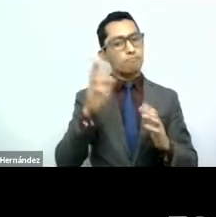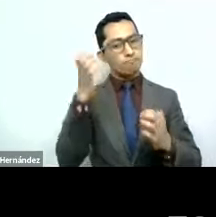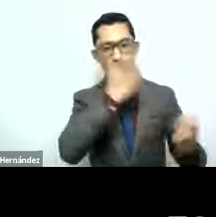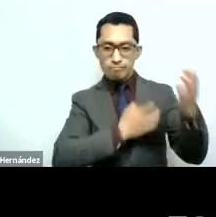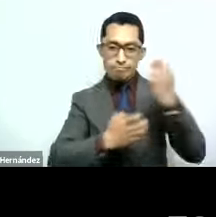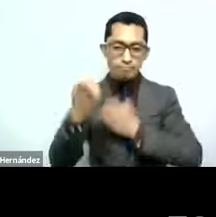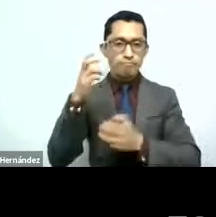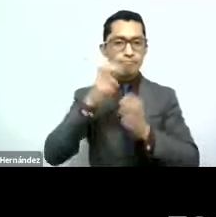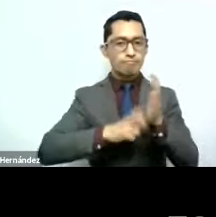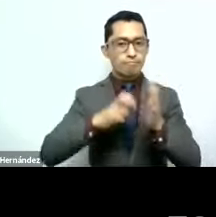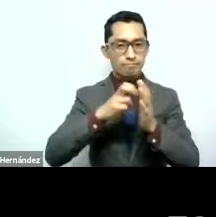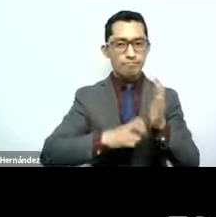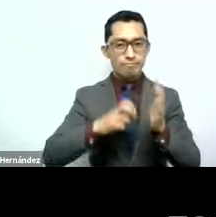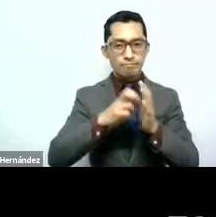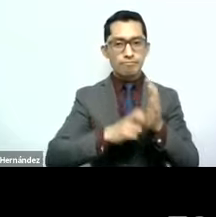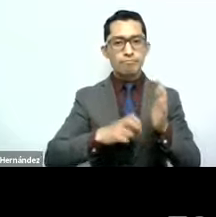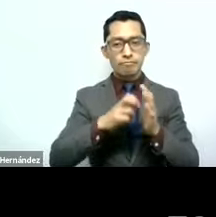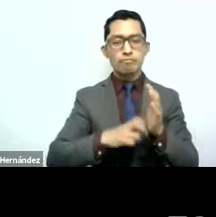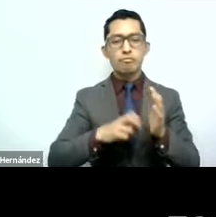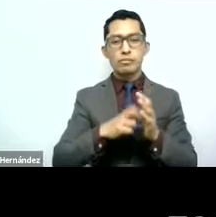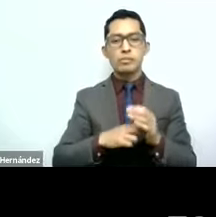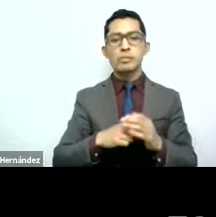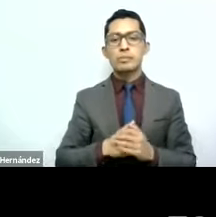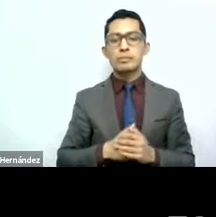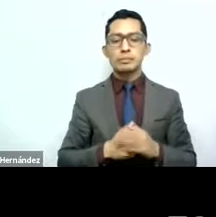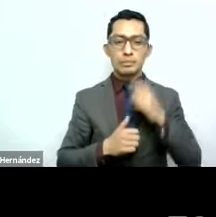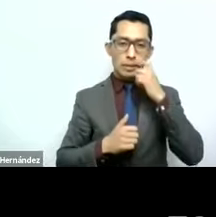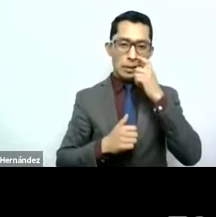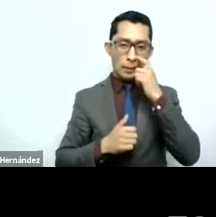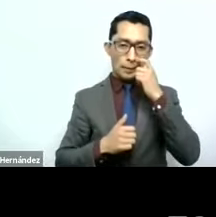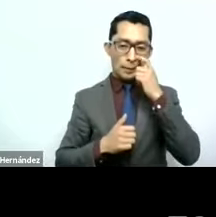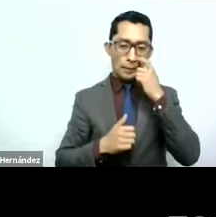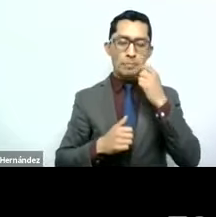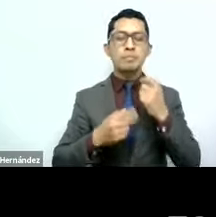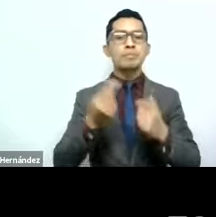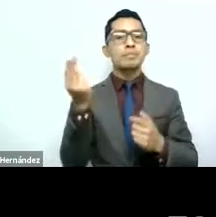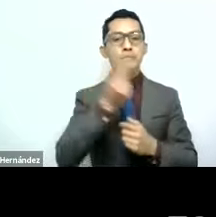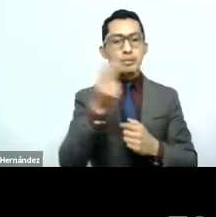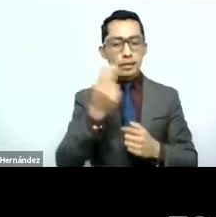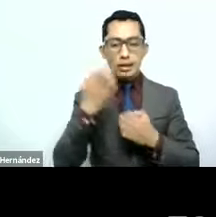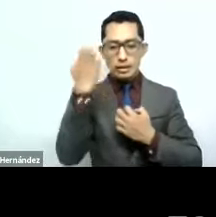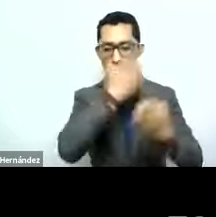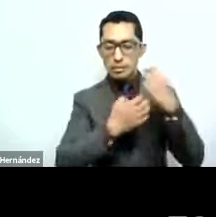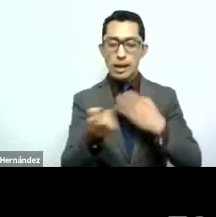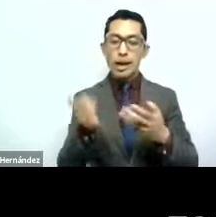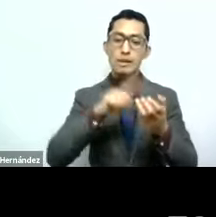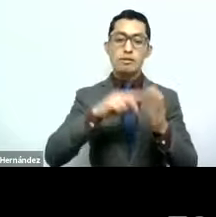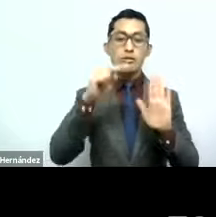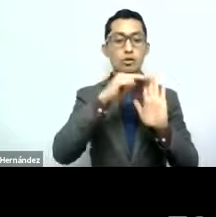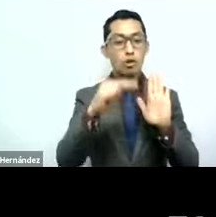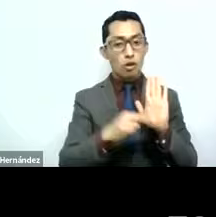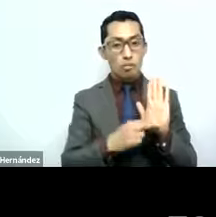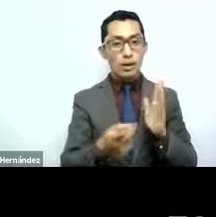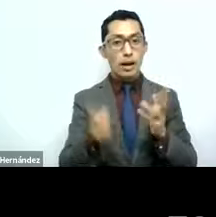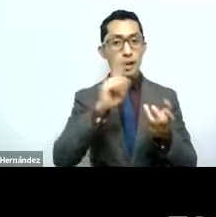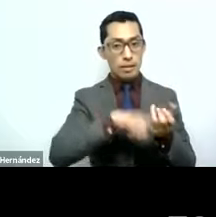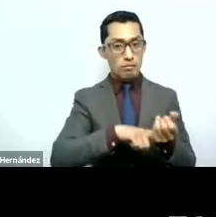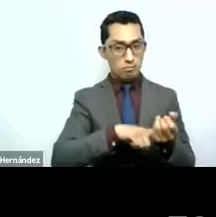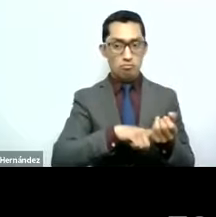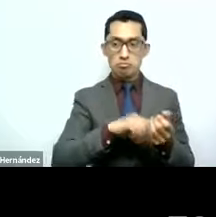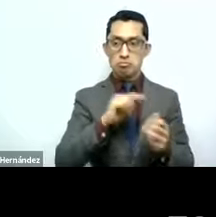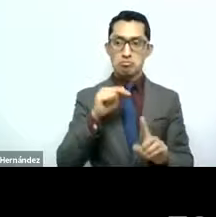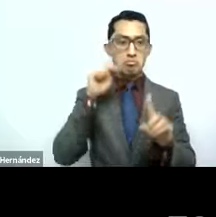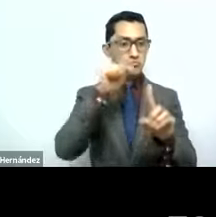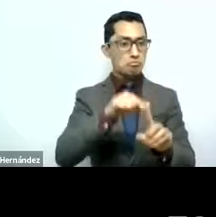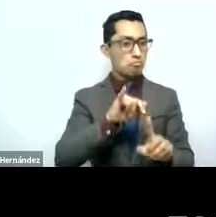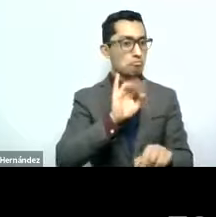El test de igualdad ordinario lo único que exige verificar es si la norma persigue un fin legítimo y,